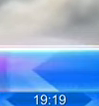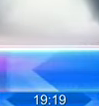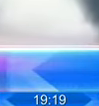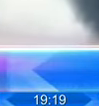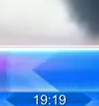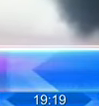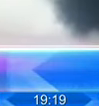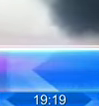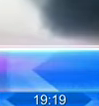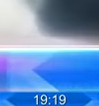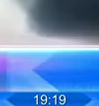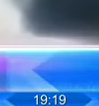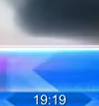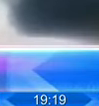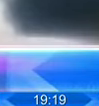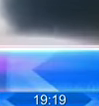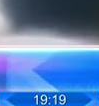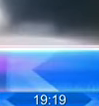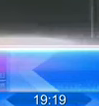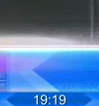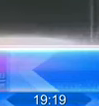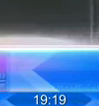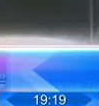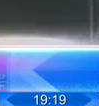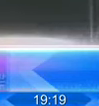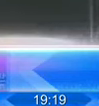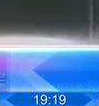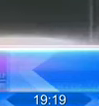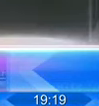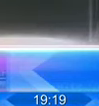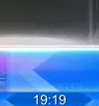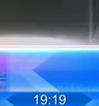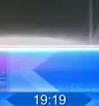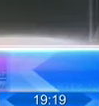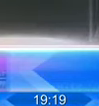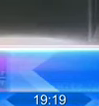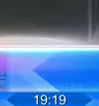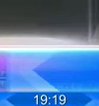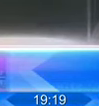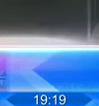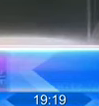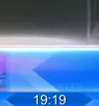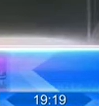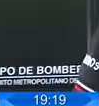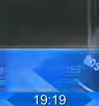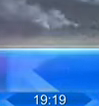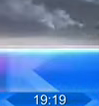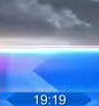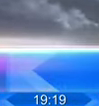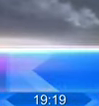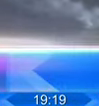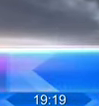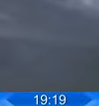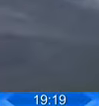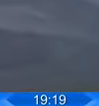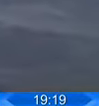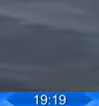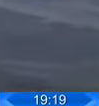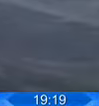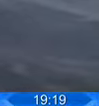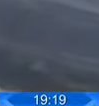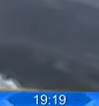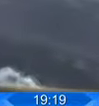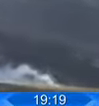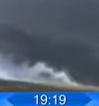30 en las faldas del Cerro Atacazo. Todo el contingente para estos sitios para poder minimizar los tiempos de respuesta. Las labores se reanudaron